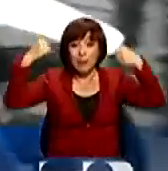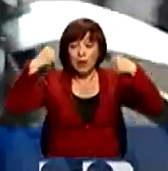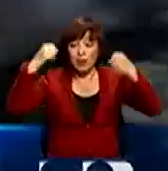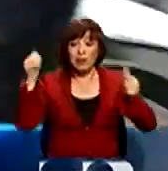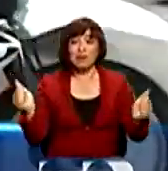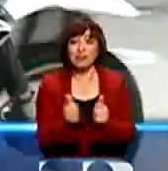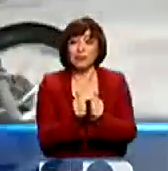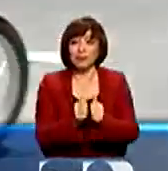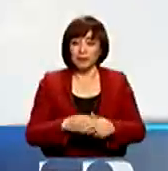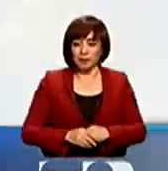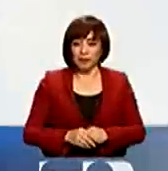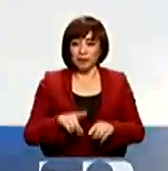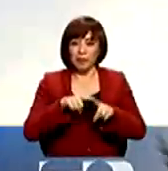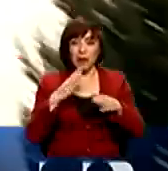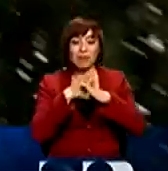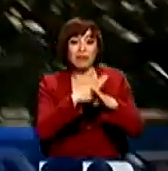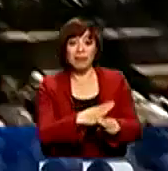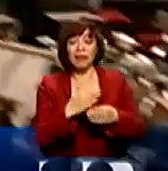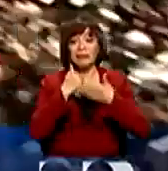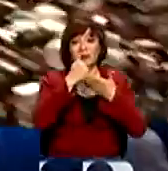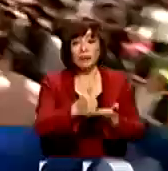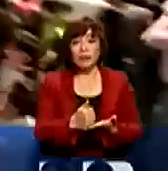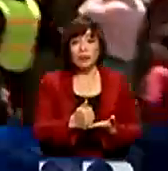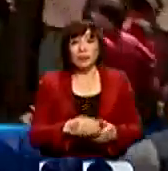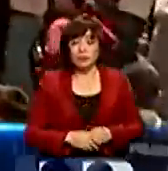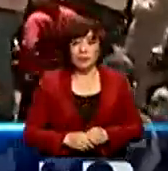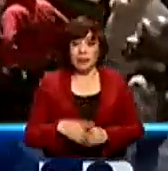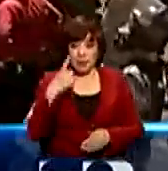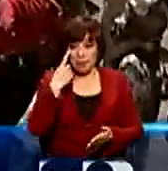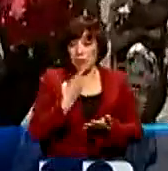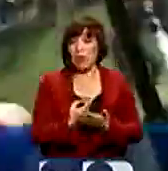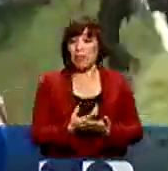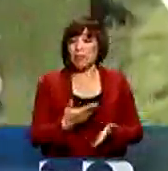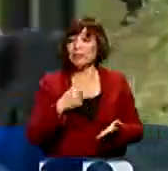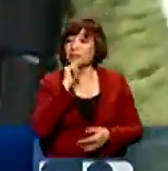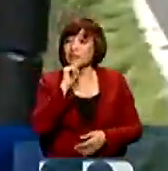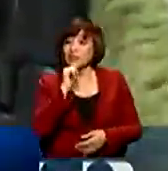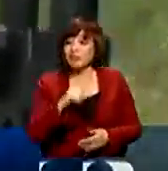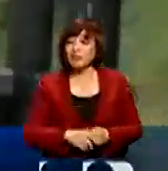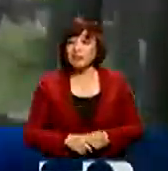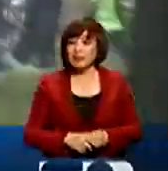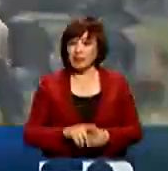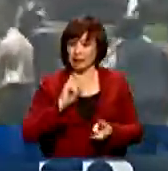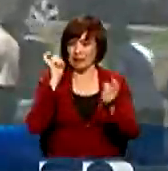público. Para la defensa de los procesados, se los vinculó sin pruebas y con pericias alteradas.